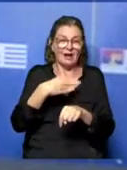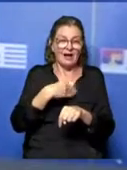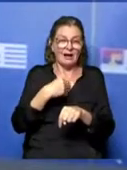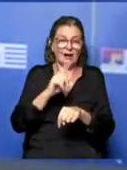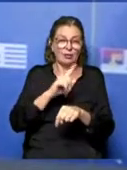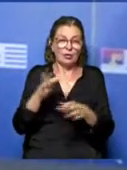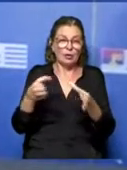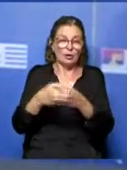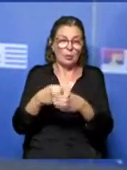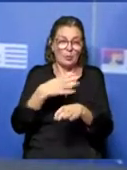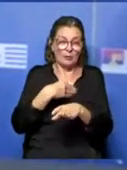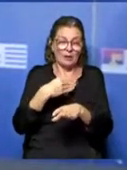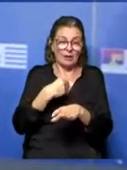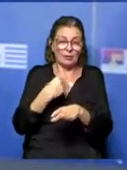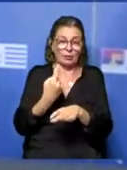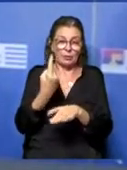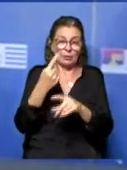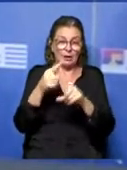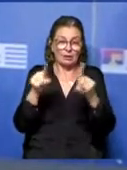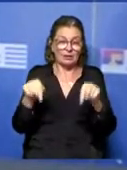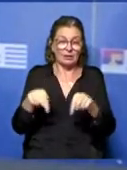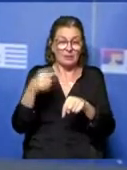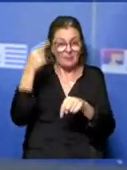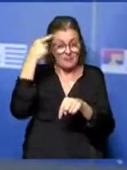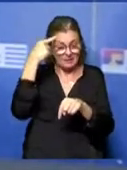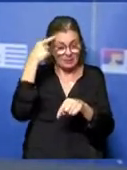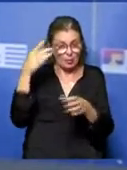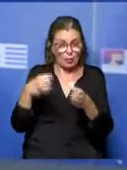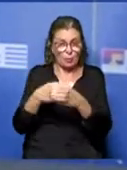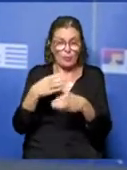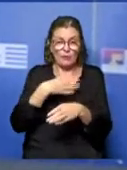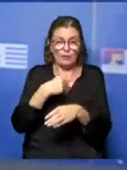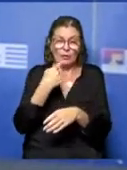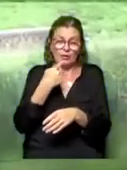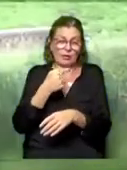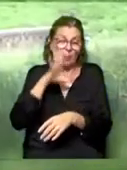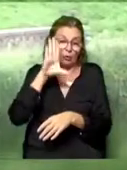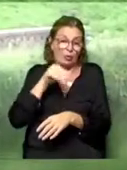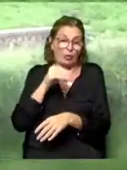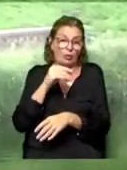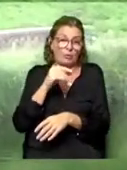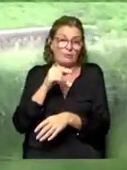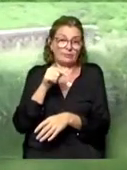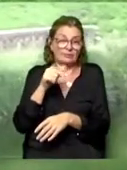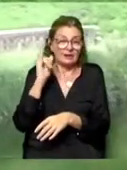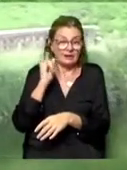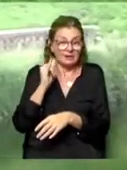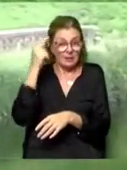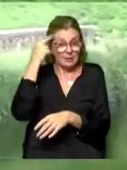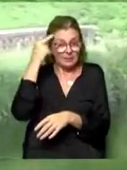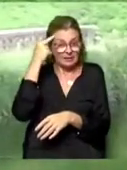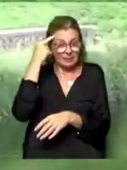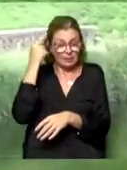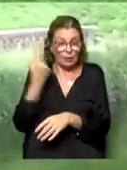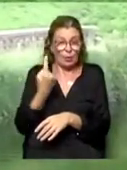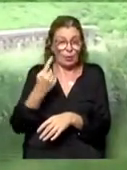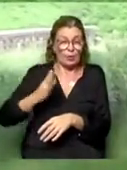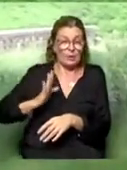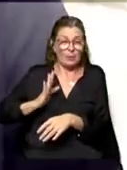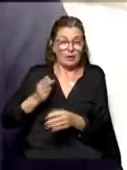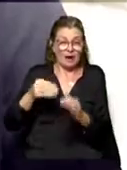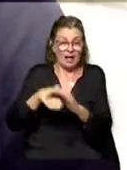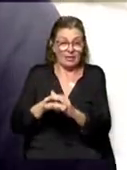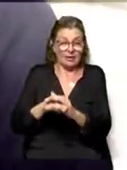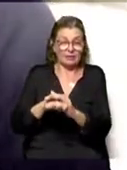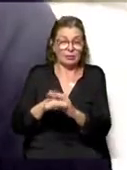Partido Nacional. Si nosotros pensáramos que fuera el Partido Nacional, lo diríamos con todas las letras. Pero sí creemos que hay una mujer de su partido que